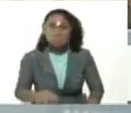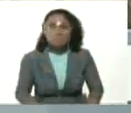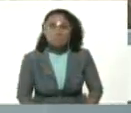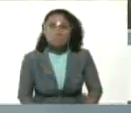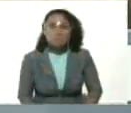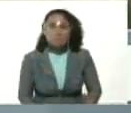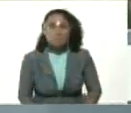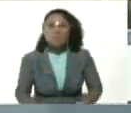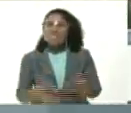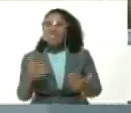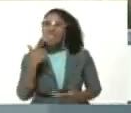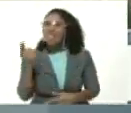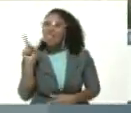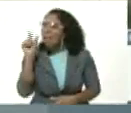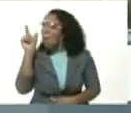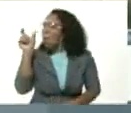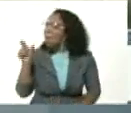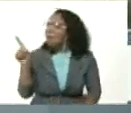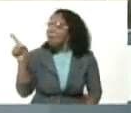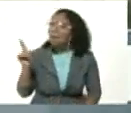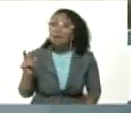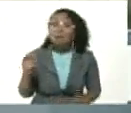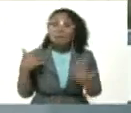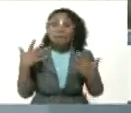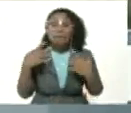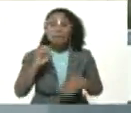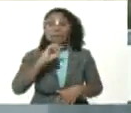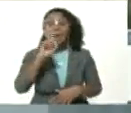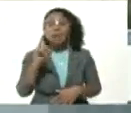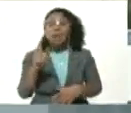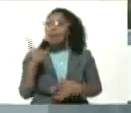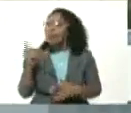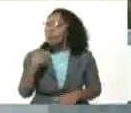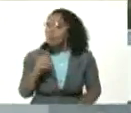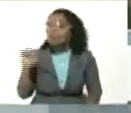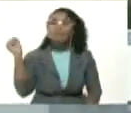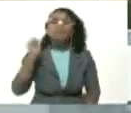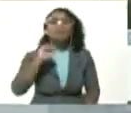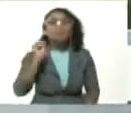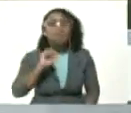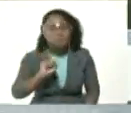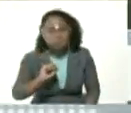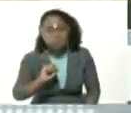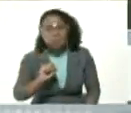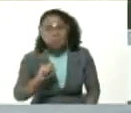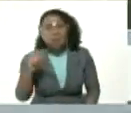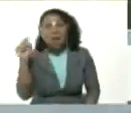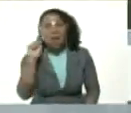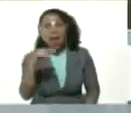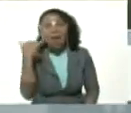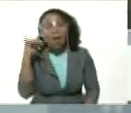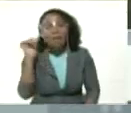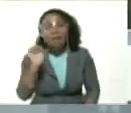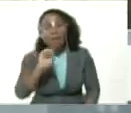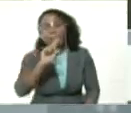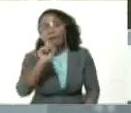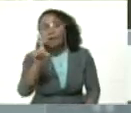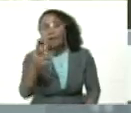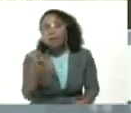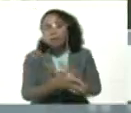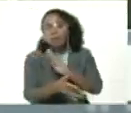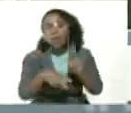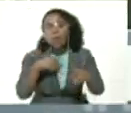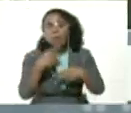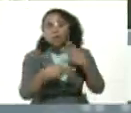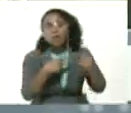¿Qué dice Castro Soteldo? Quedó en el aire una pregunta. Sí, es correcto, presidente. Hay la inquietud de los productores